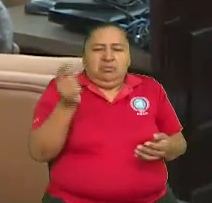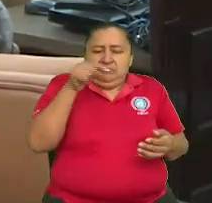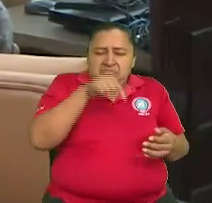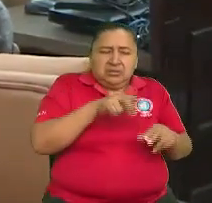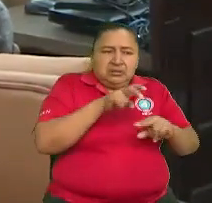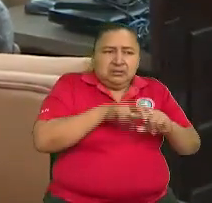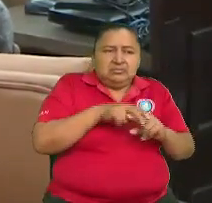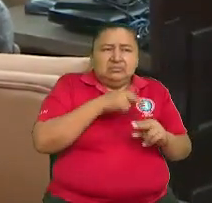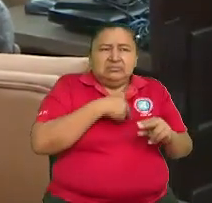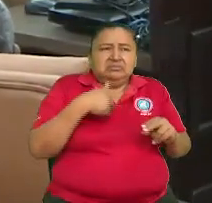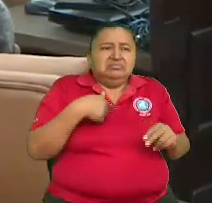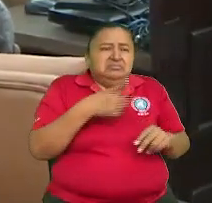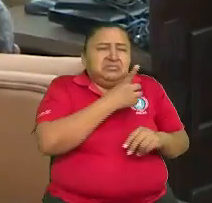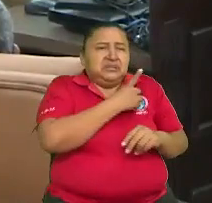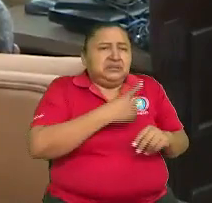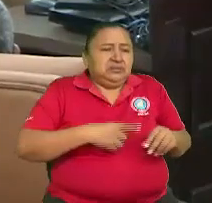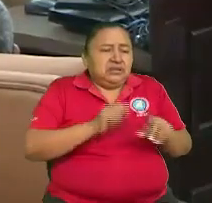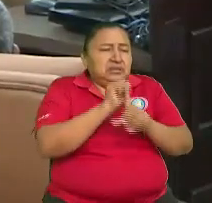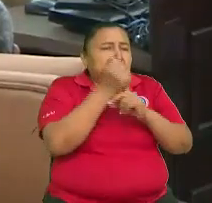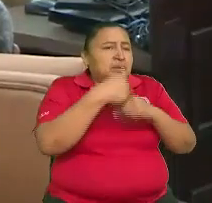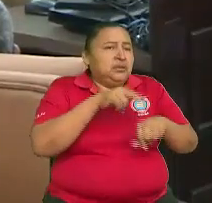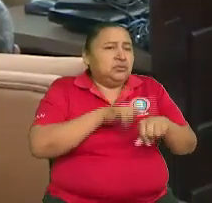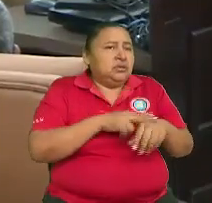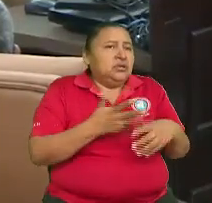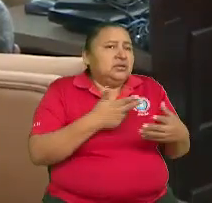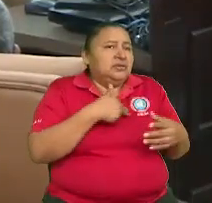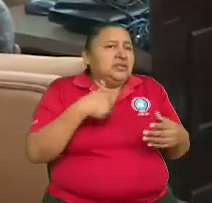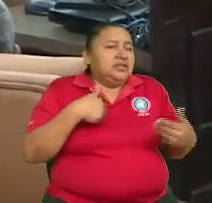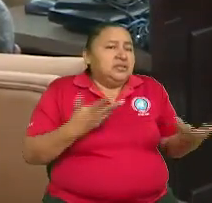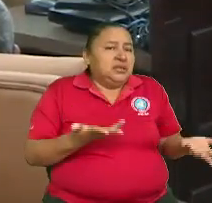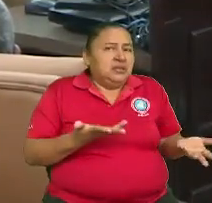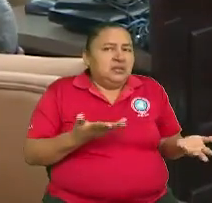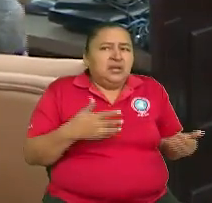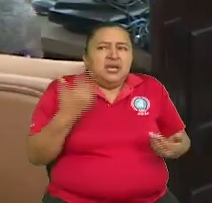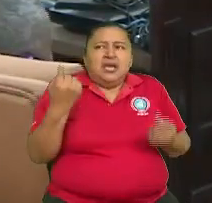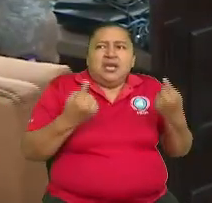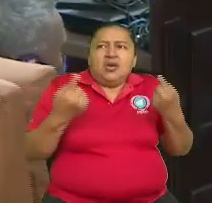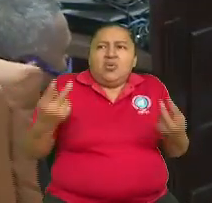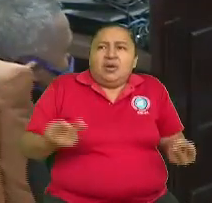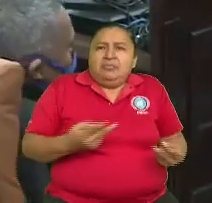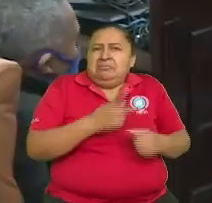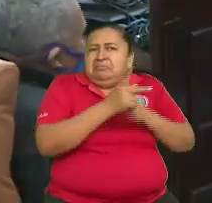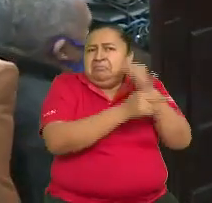aquí a la Asamblea Nacional? ¿En qué realidad vive?